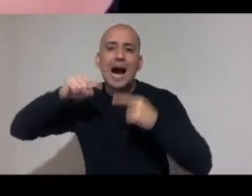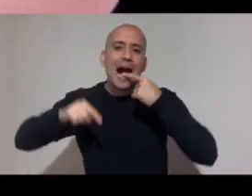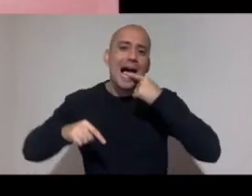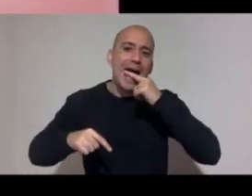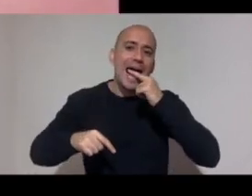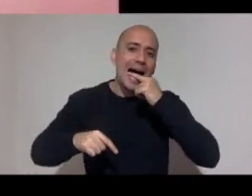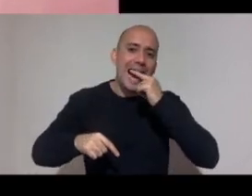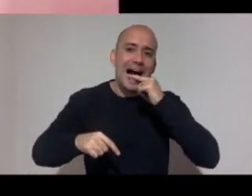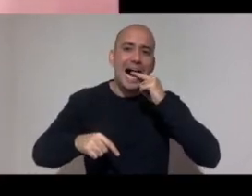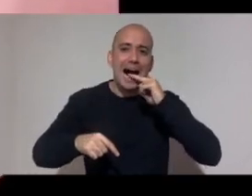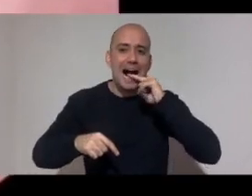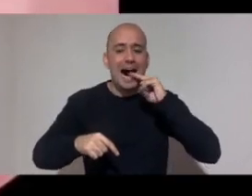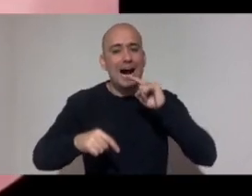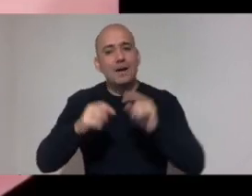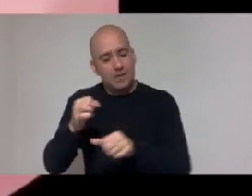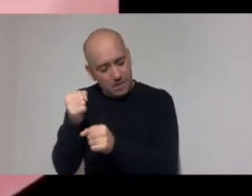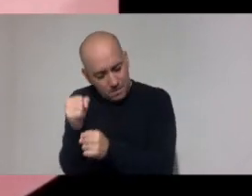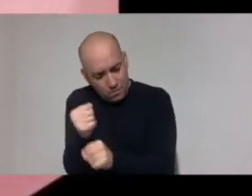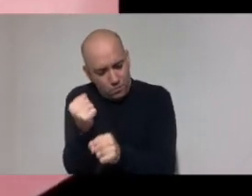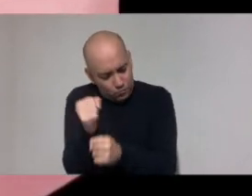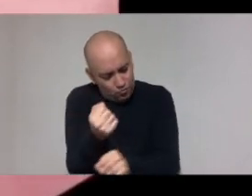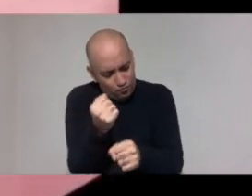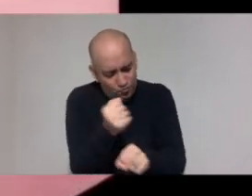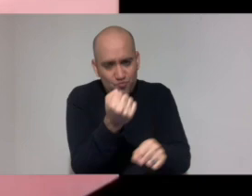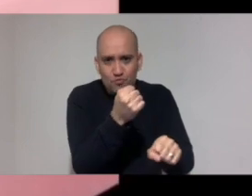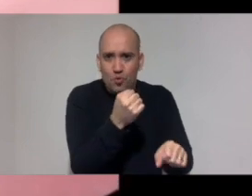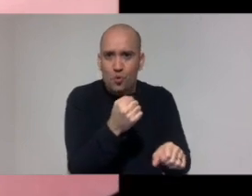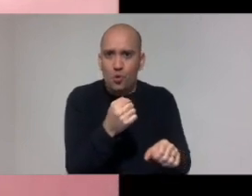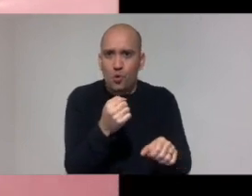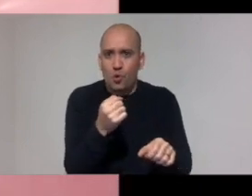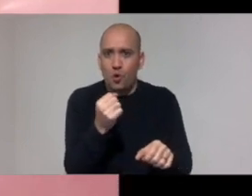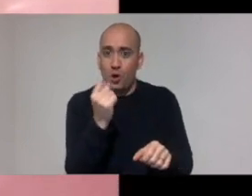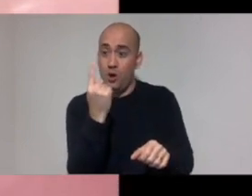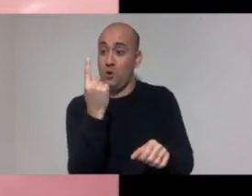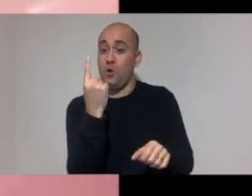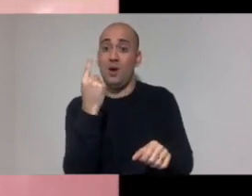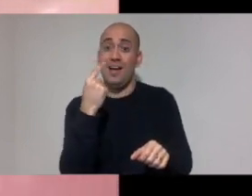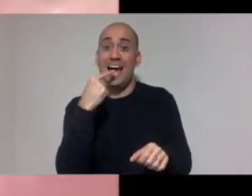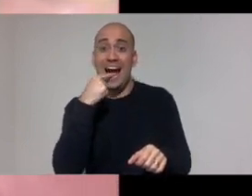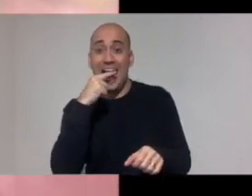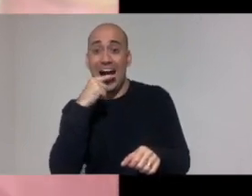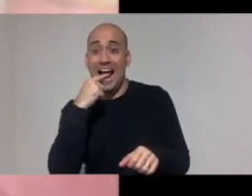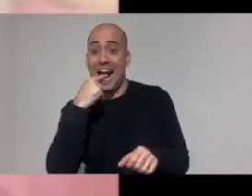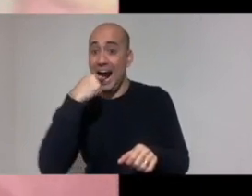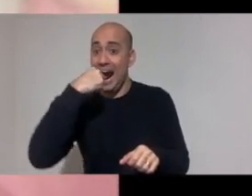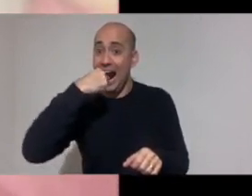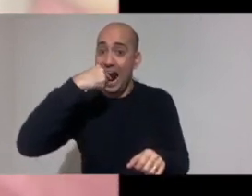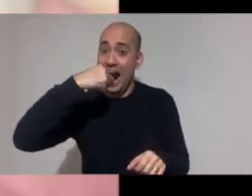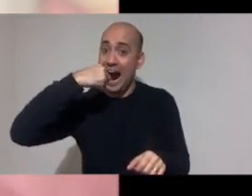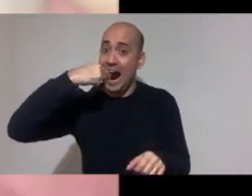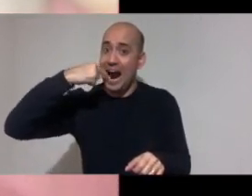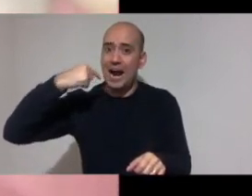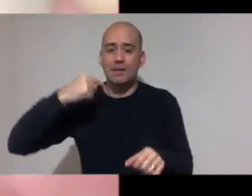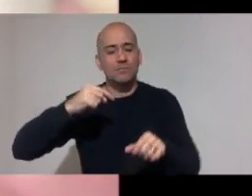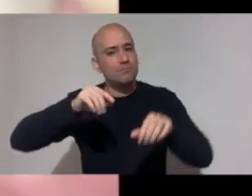sin saltarnos ninguno, y también podemos cambiar la angulación del cepillo para